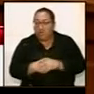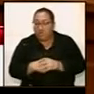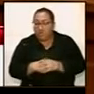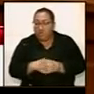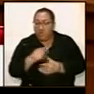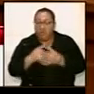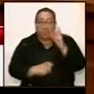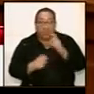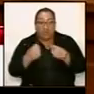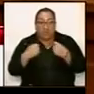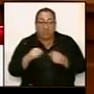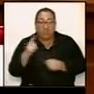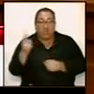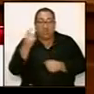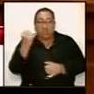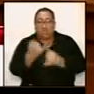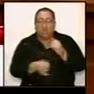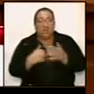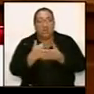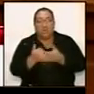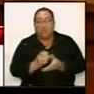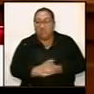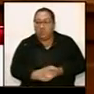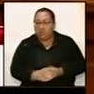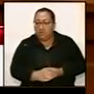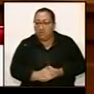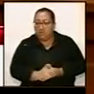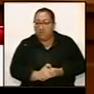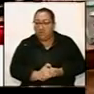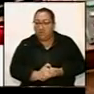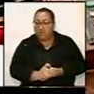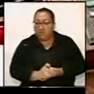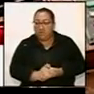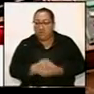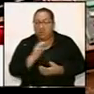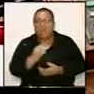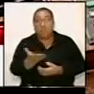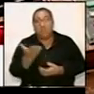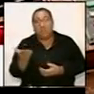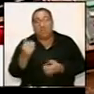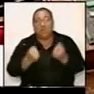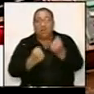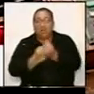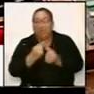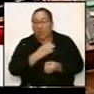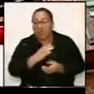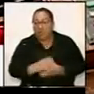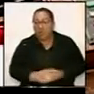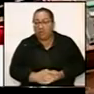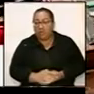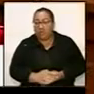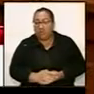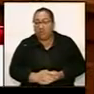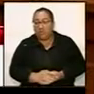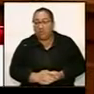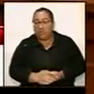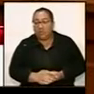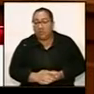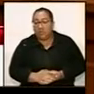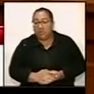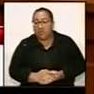que los deportistas son los últimos en ser considerados, son los mendigos que claman por el apoyo del Estado. El